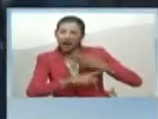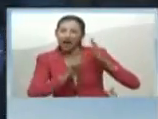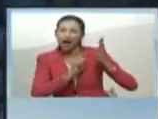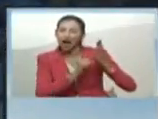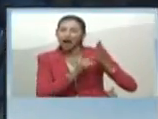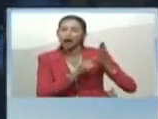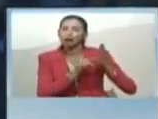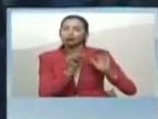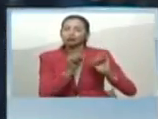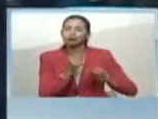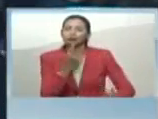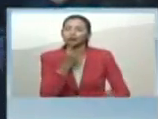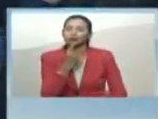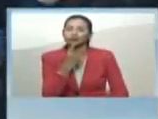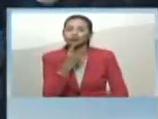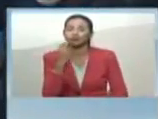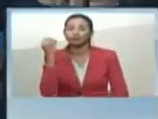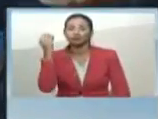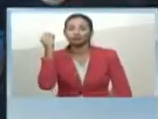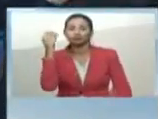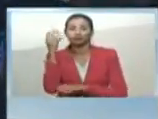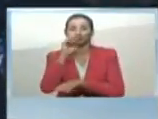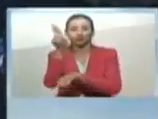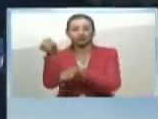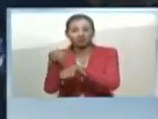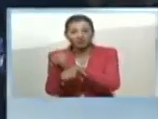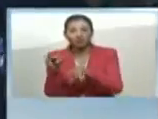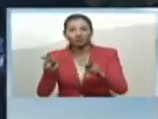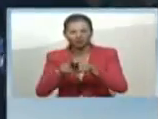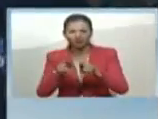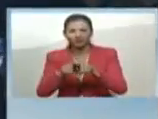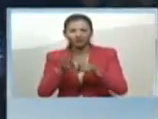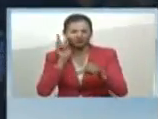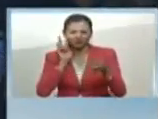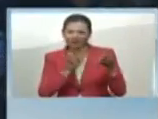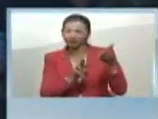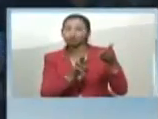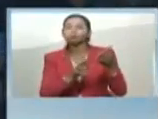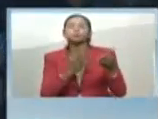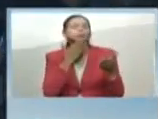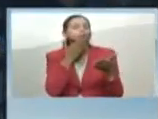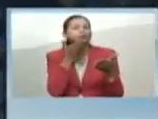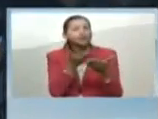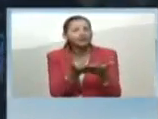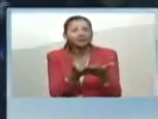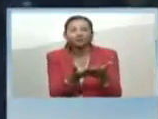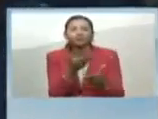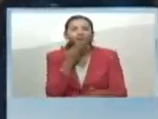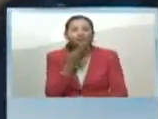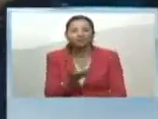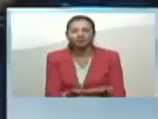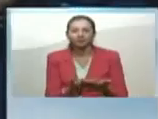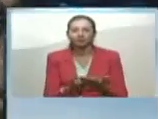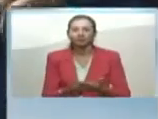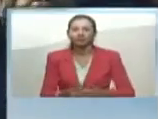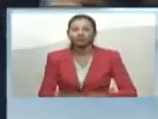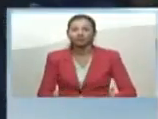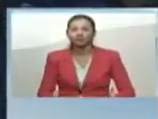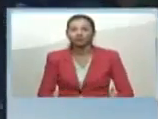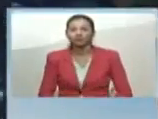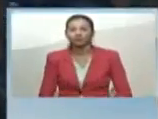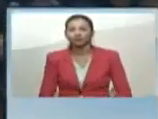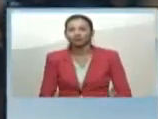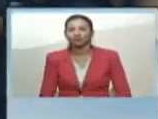en ese plan de la Asamblea Nacional, como usted puede ver, estamos pidiendo que de verdad